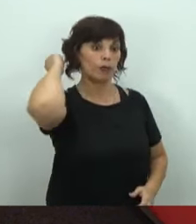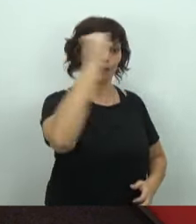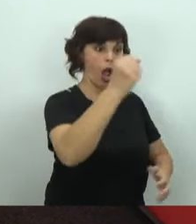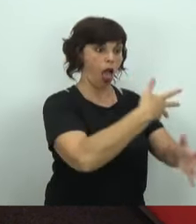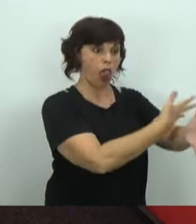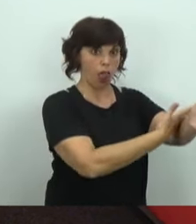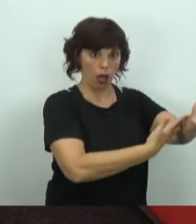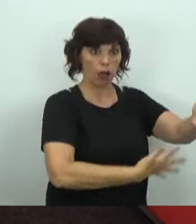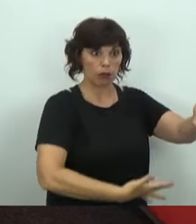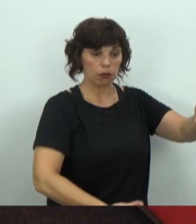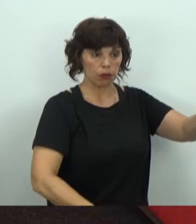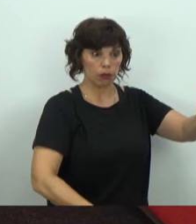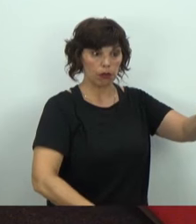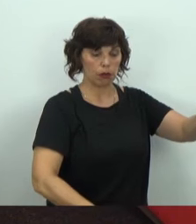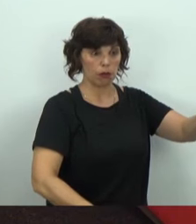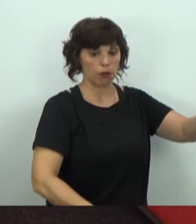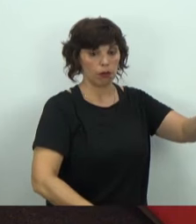Y cuando esos animales eran